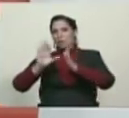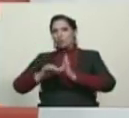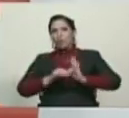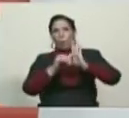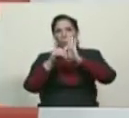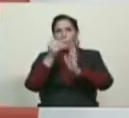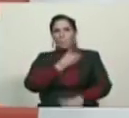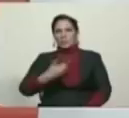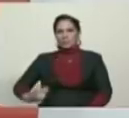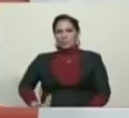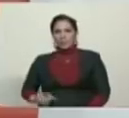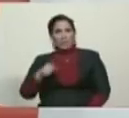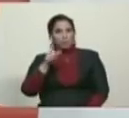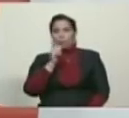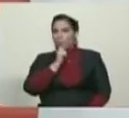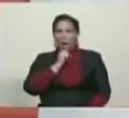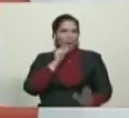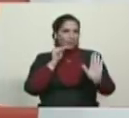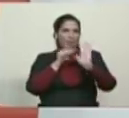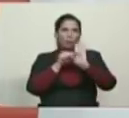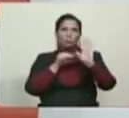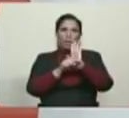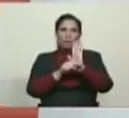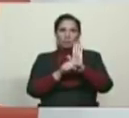causales de